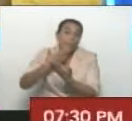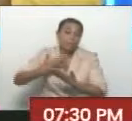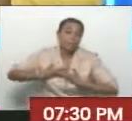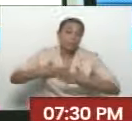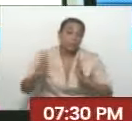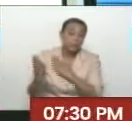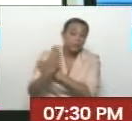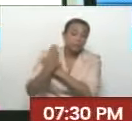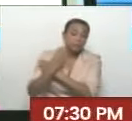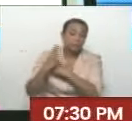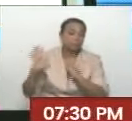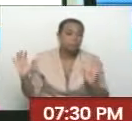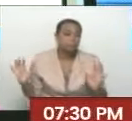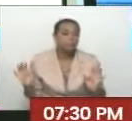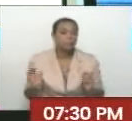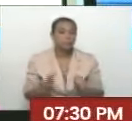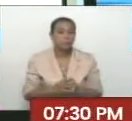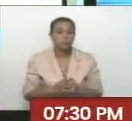vida.